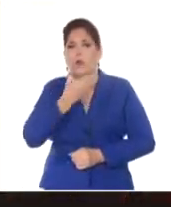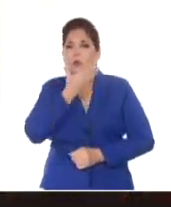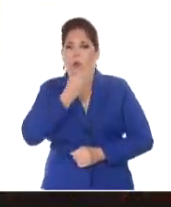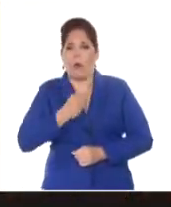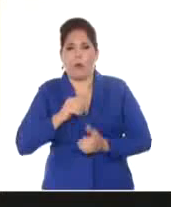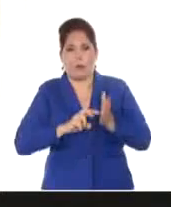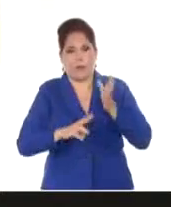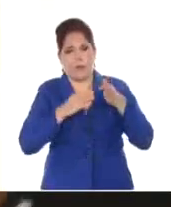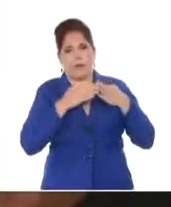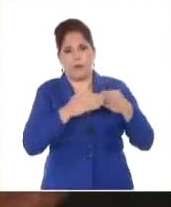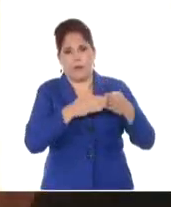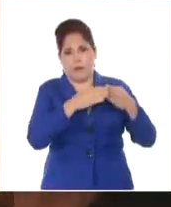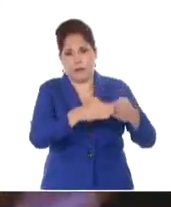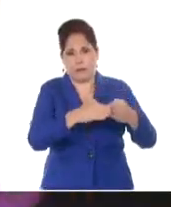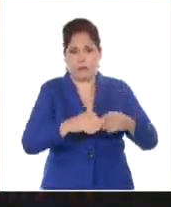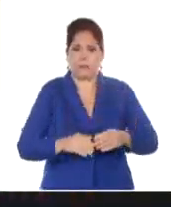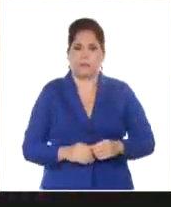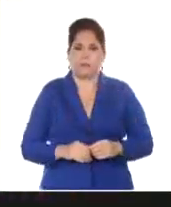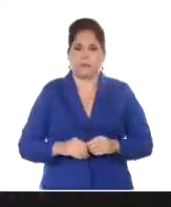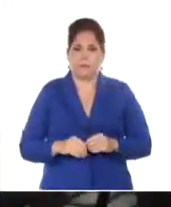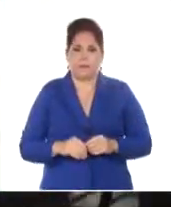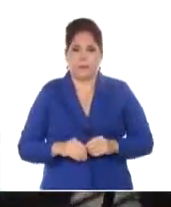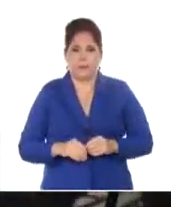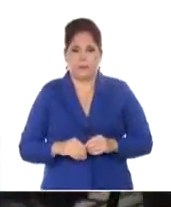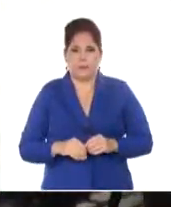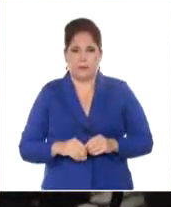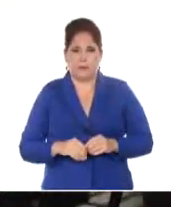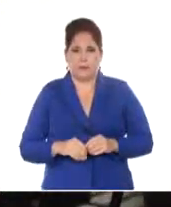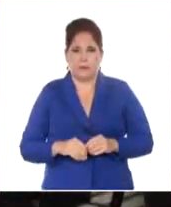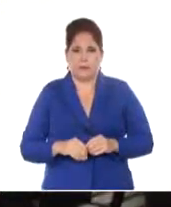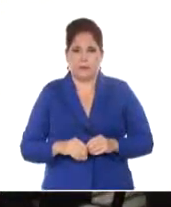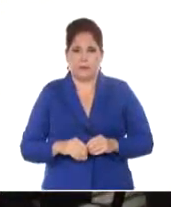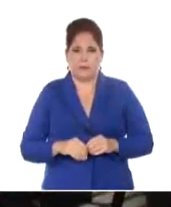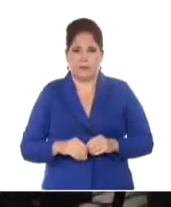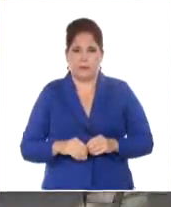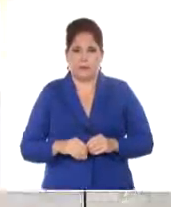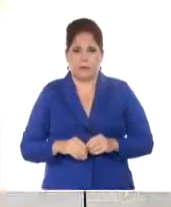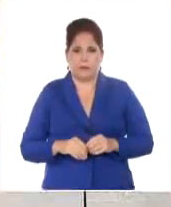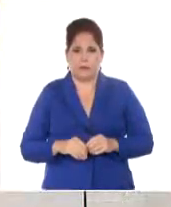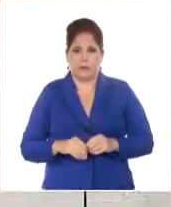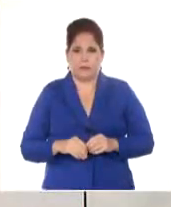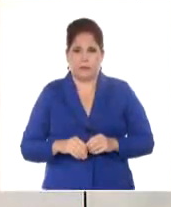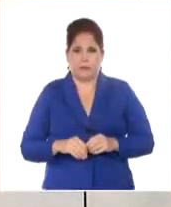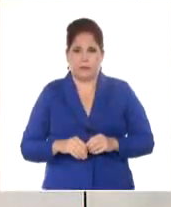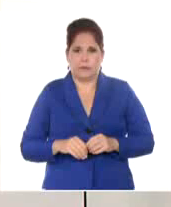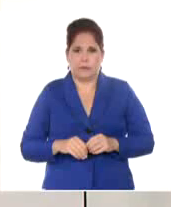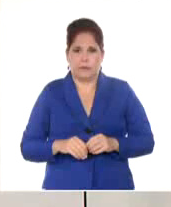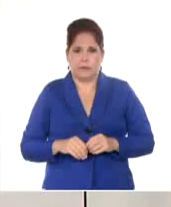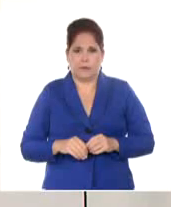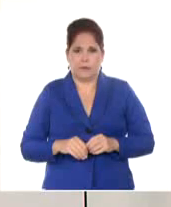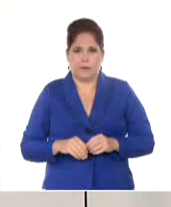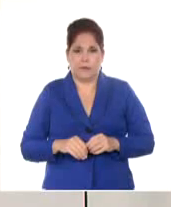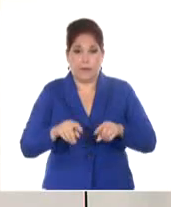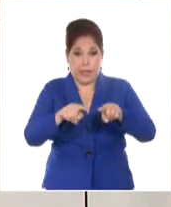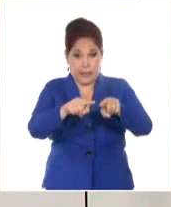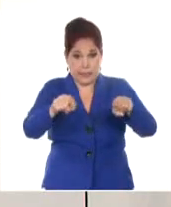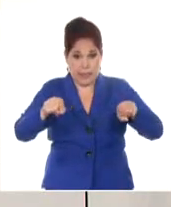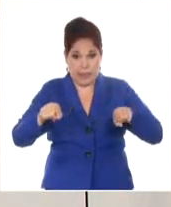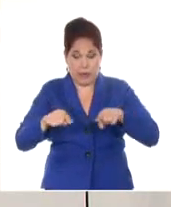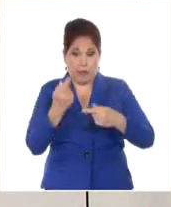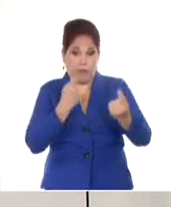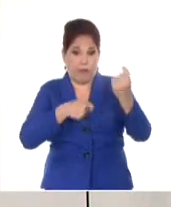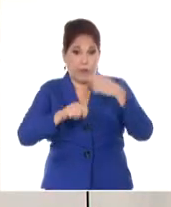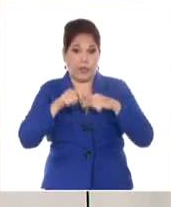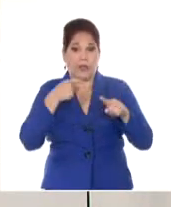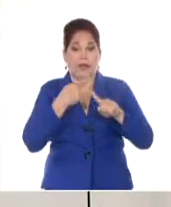Granma. Teresa Armesto, Sistema Informativo de la Televisión Cubana. Un salón de expoventa se